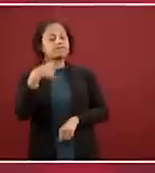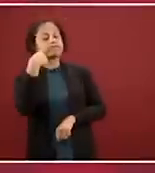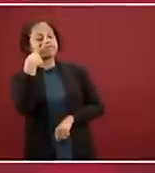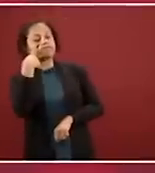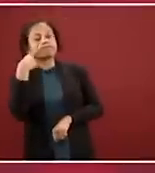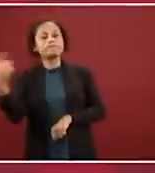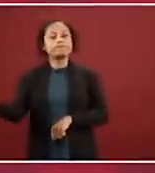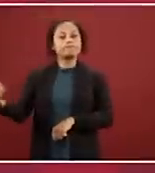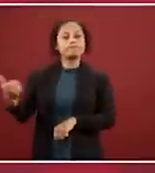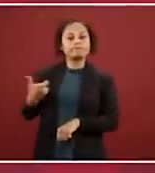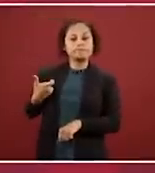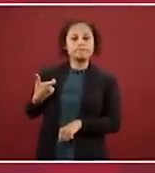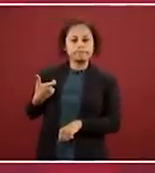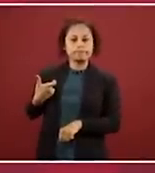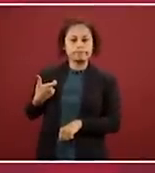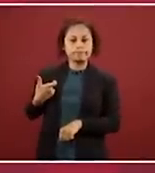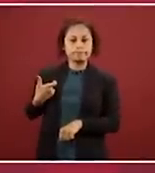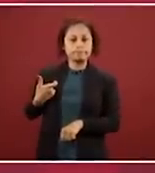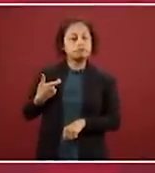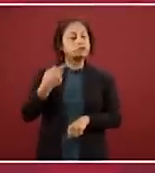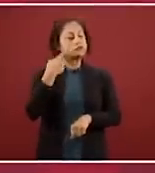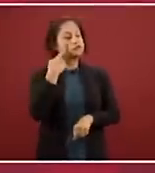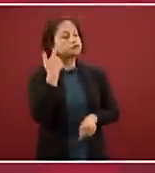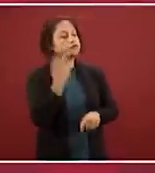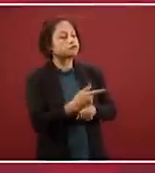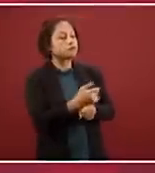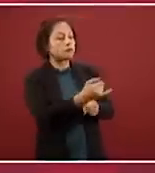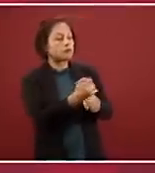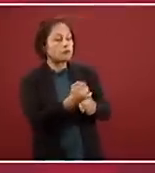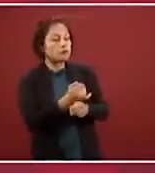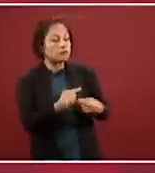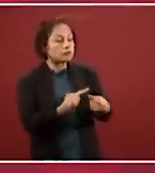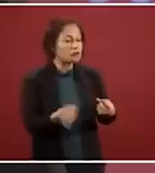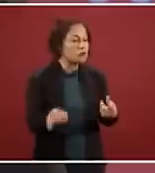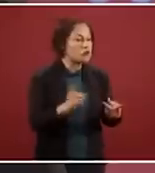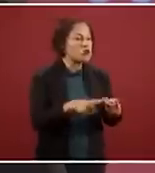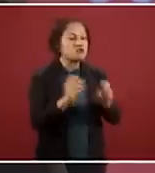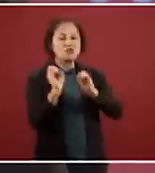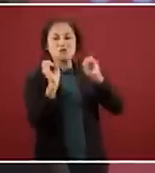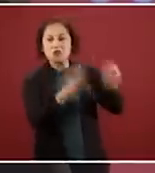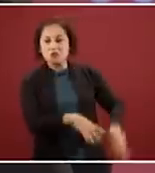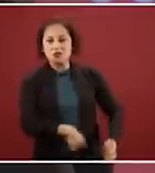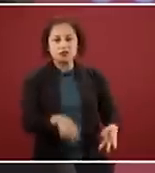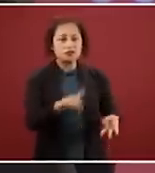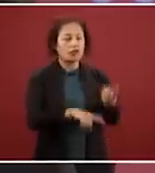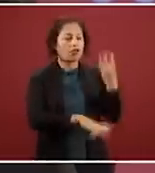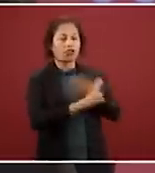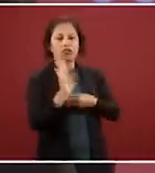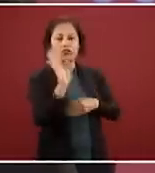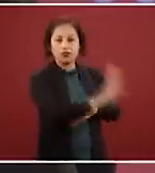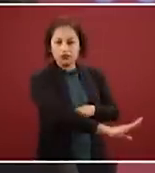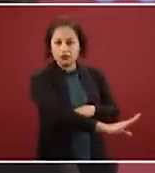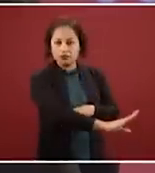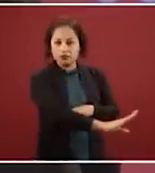administrando la pobreza, el abandono, la marginación de la gente,